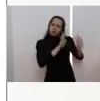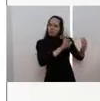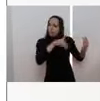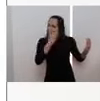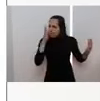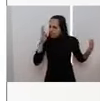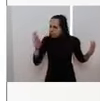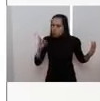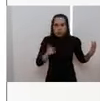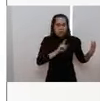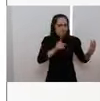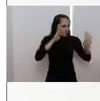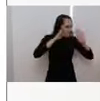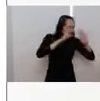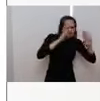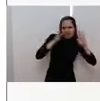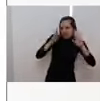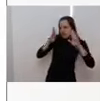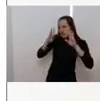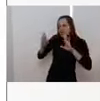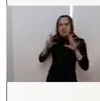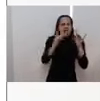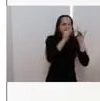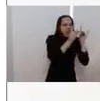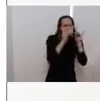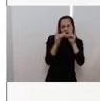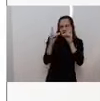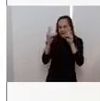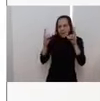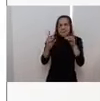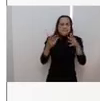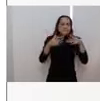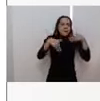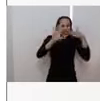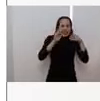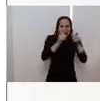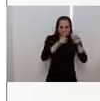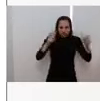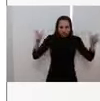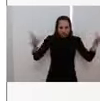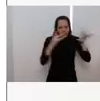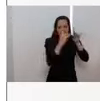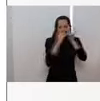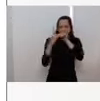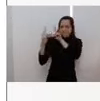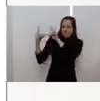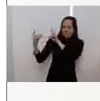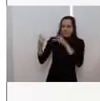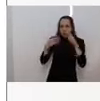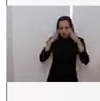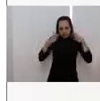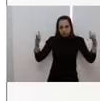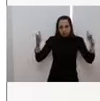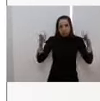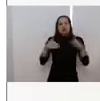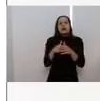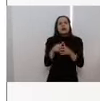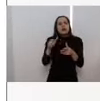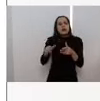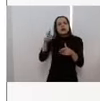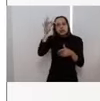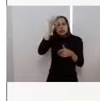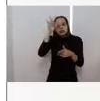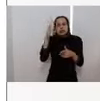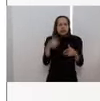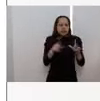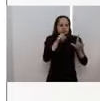hicimos una rotación de camas importantes ampliamos nuestro hospital y este sistema de comando incidente nos permitió responder en estos picos